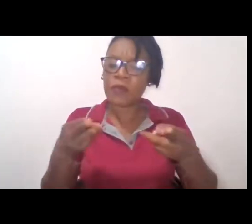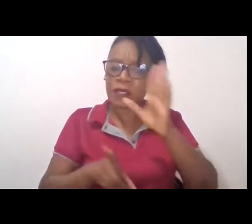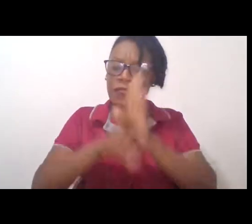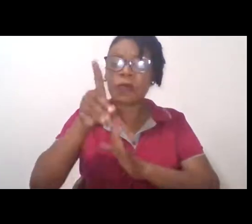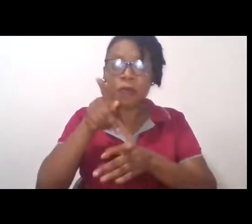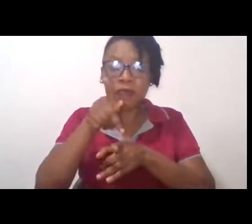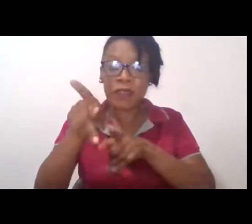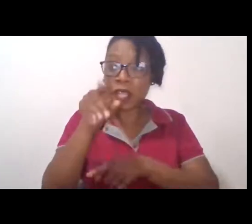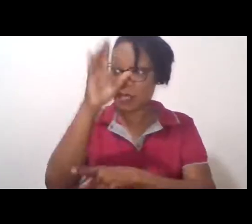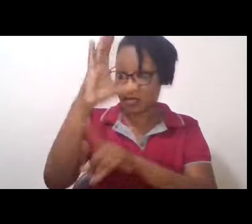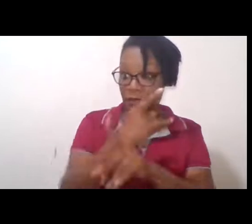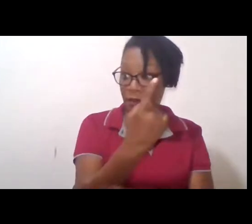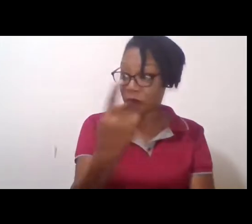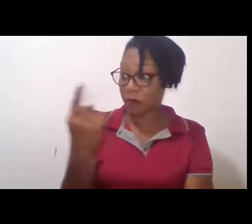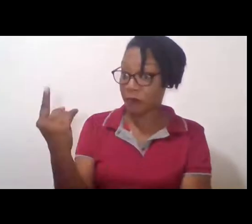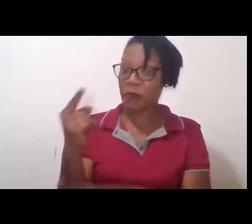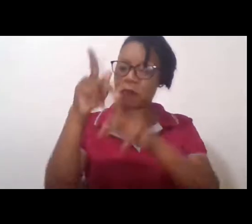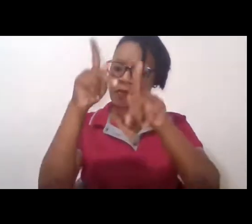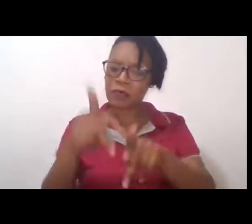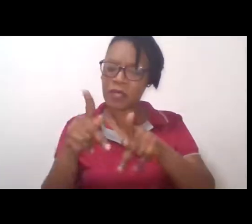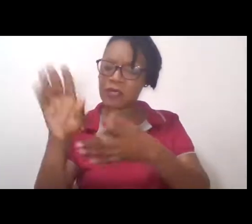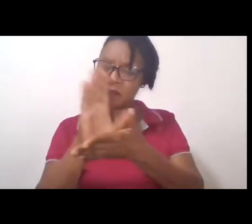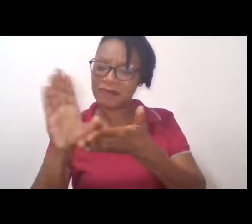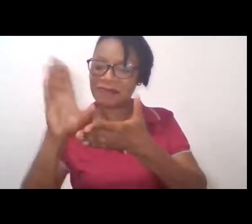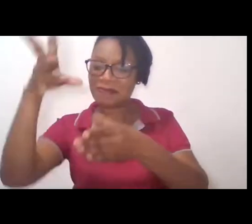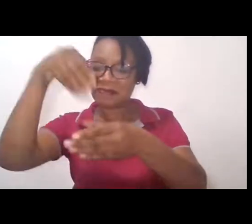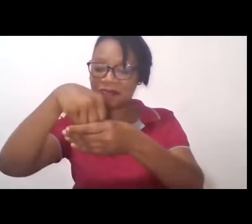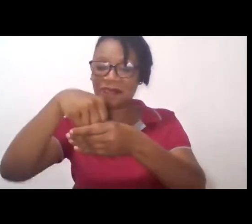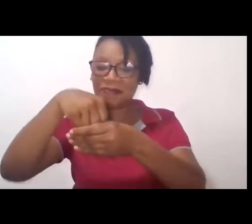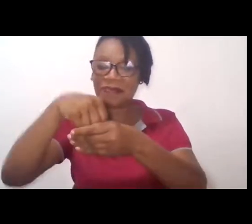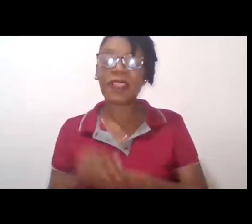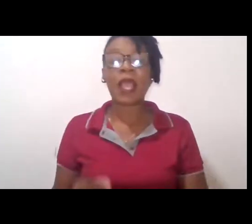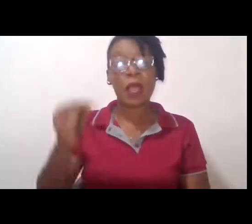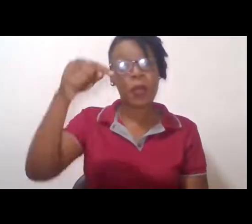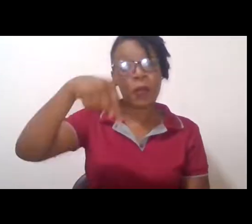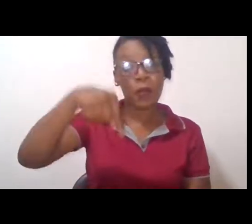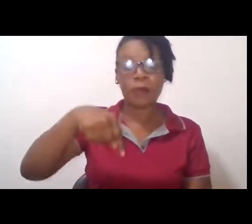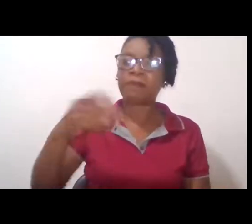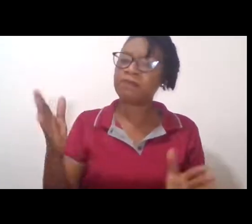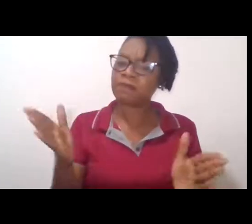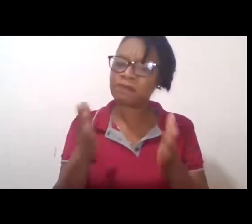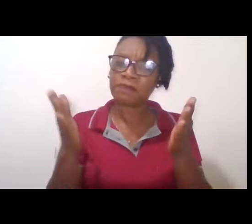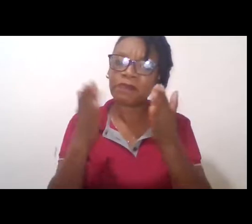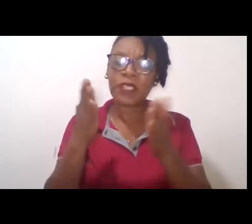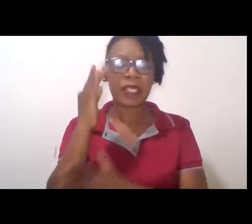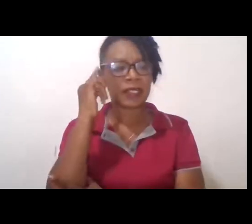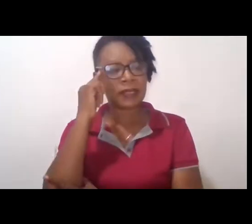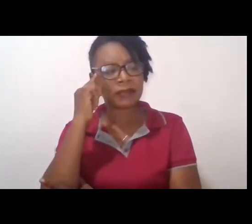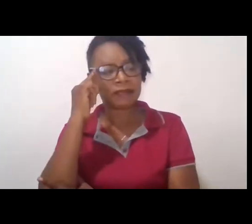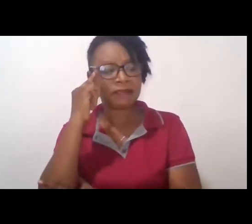de ustedes, personas colegiadas. Hoy vamos a estar generando reflexiones